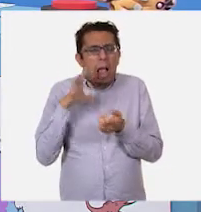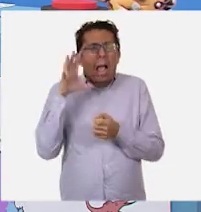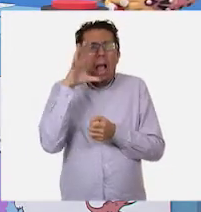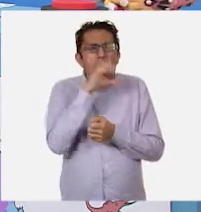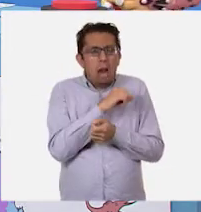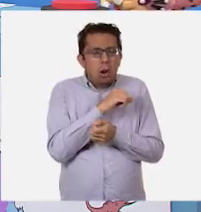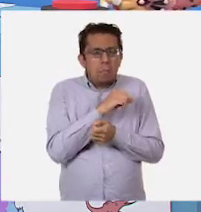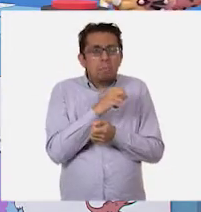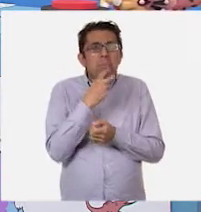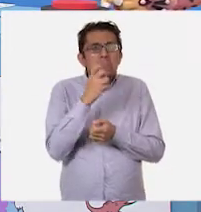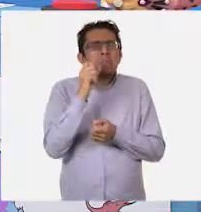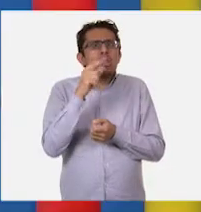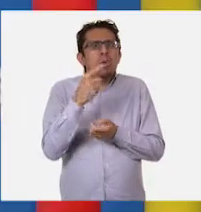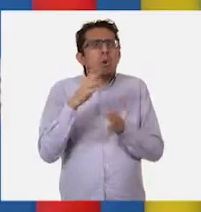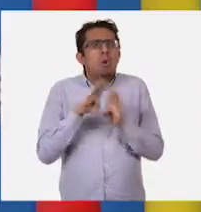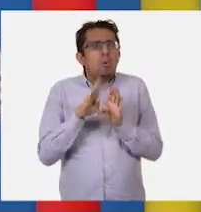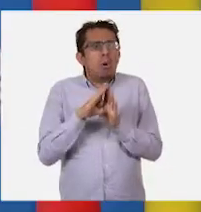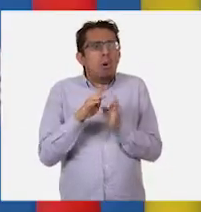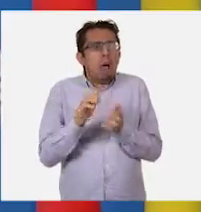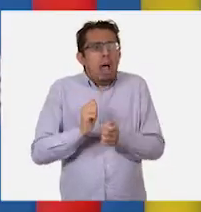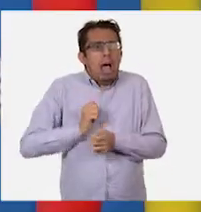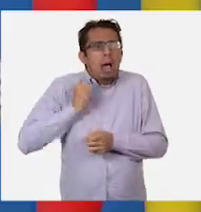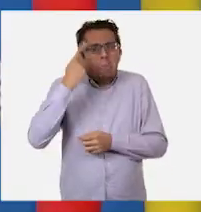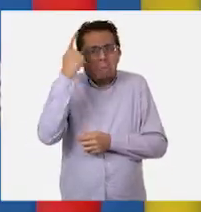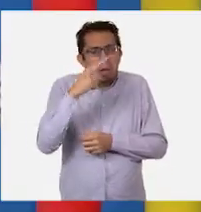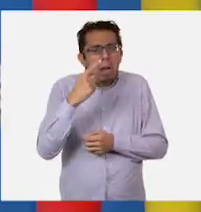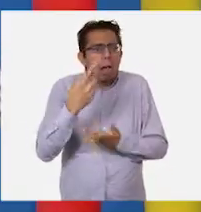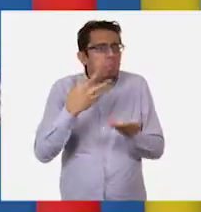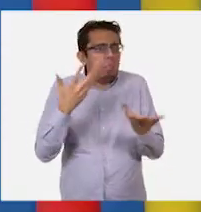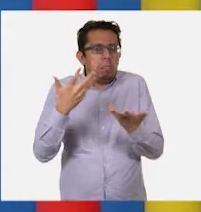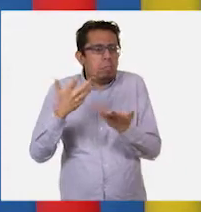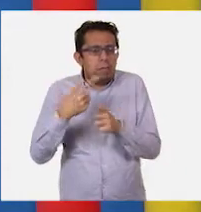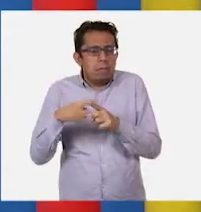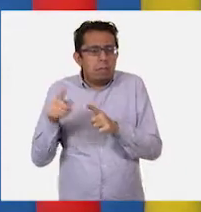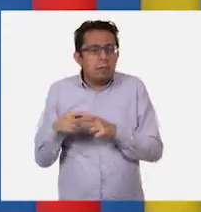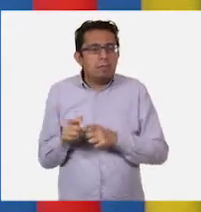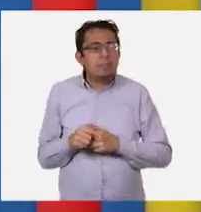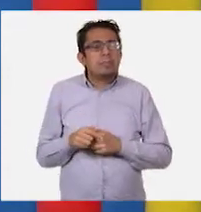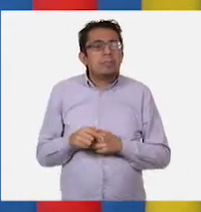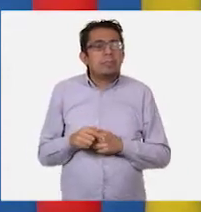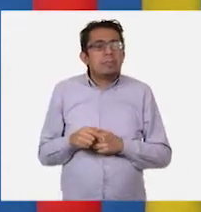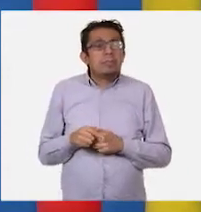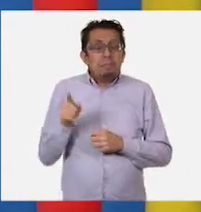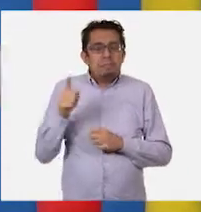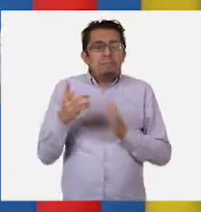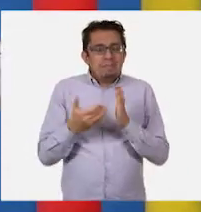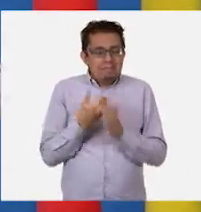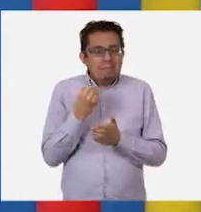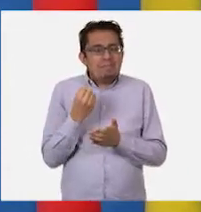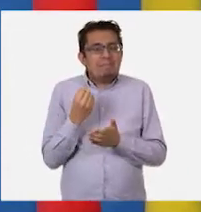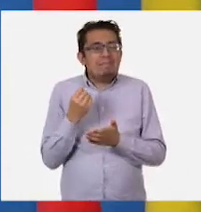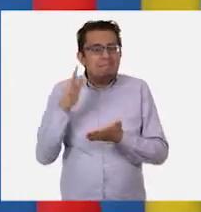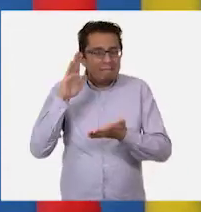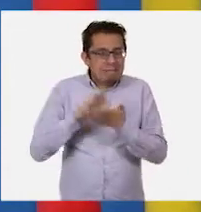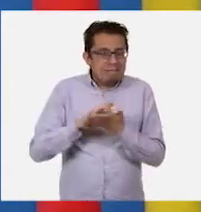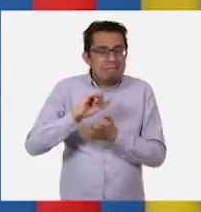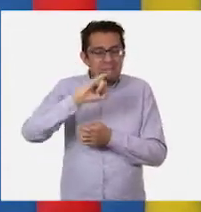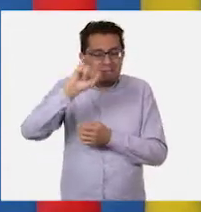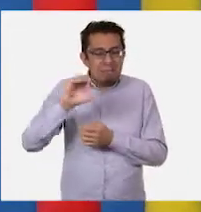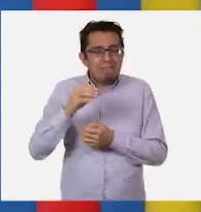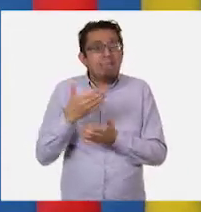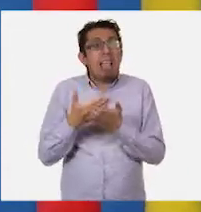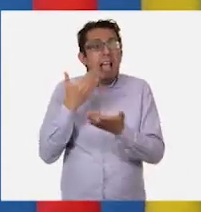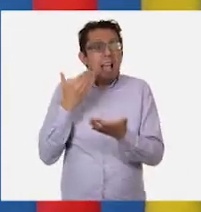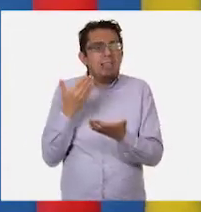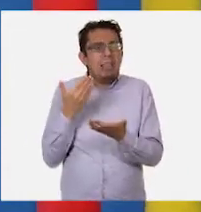diversas actividades. Otra vez Juan Carlos, muy bien. Muy bien, a ver, en clases pasadas estudiamos que